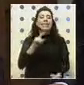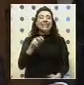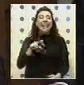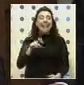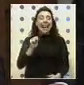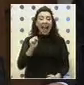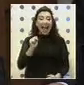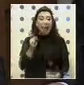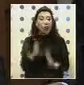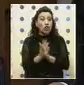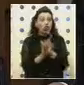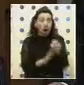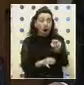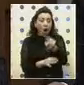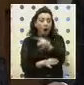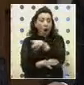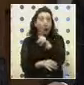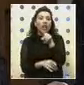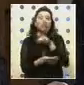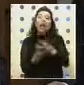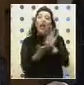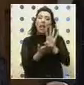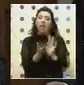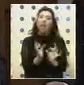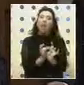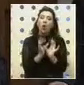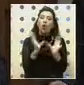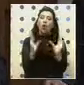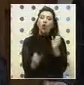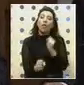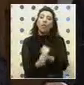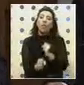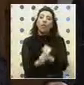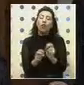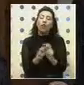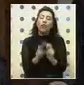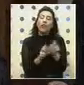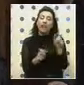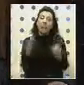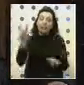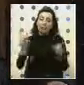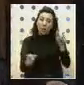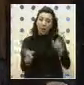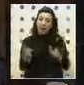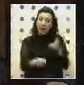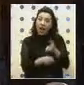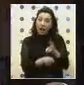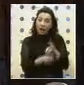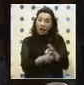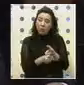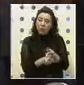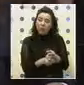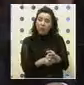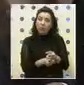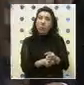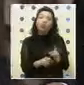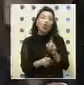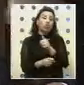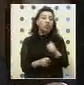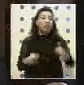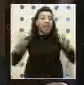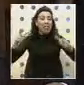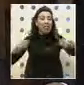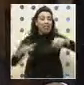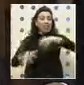Todos ellos son ejemplo claro del trabajo que realizan nuestras personas mayores, no solo en el Distrito 27,